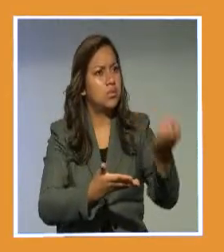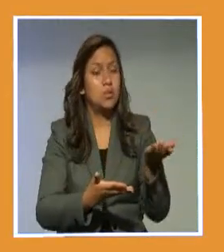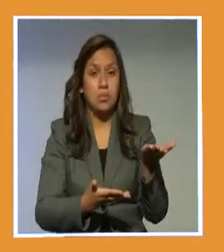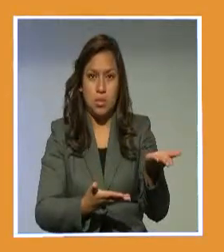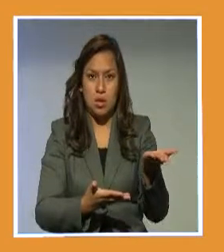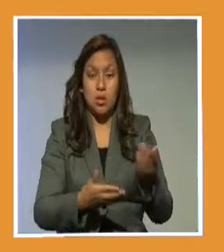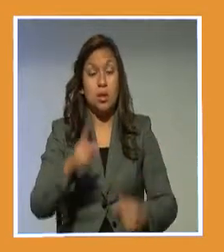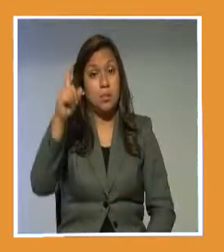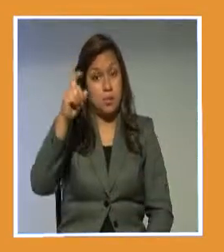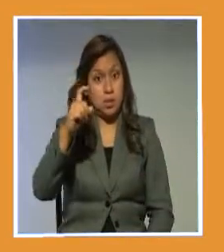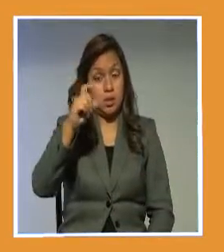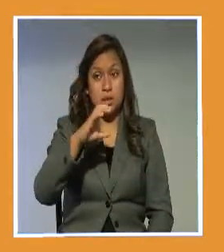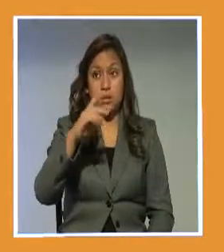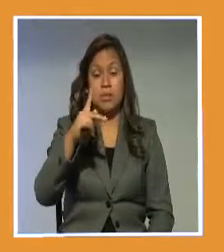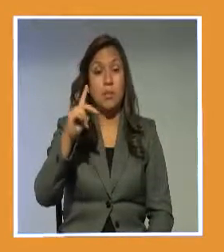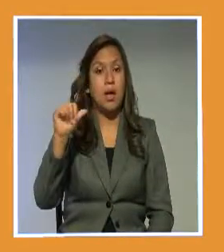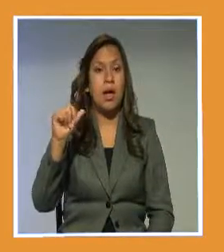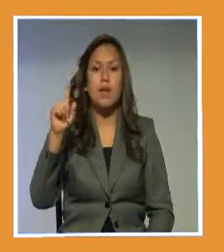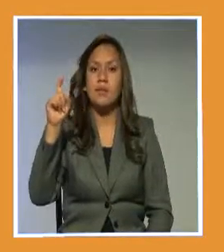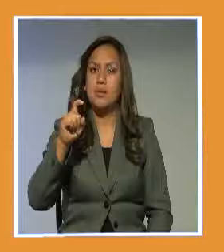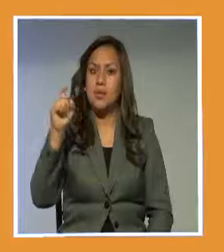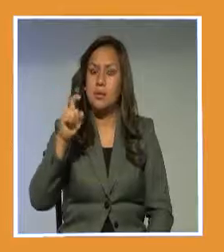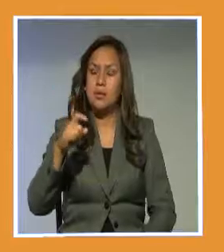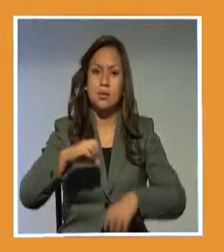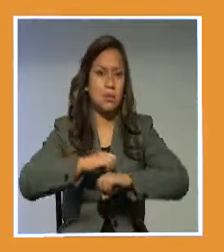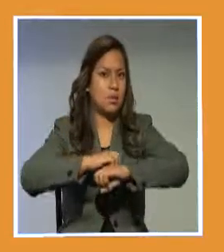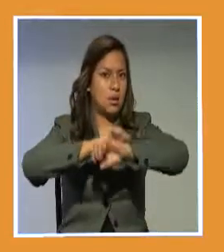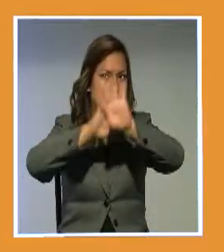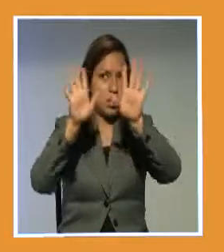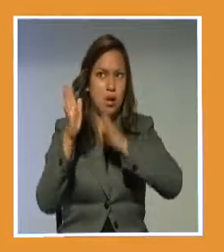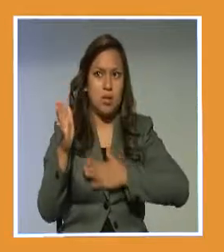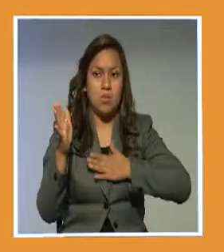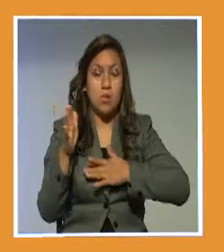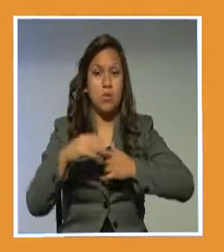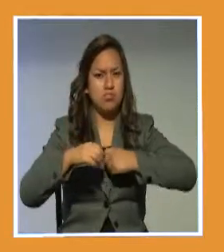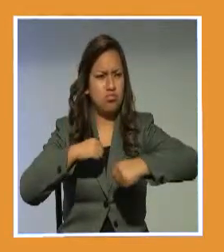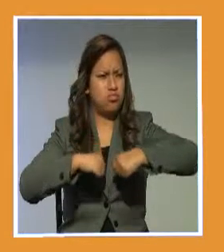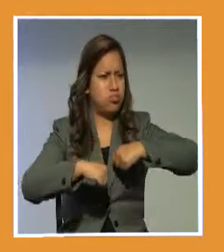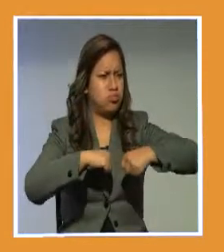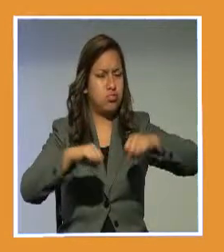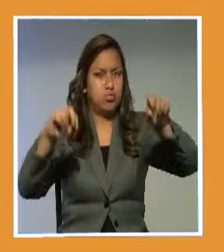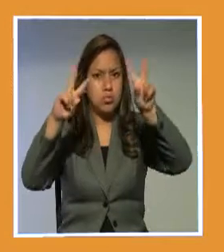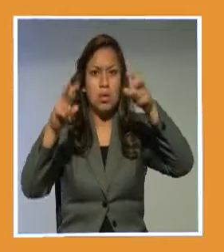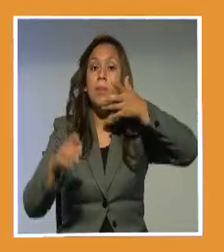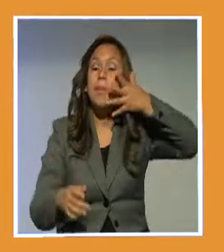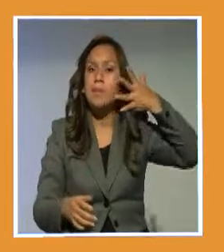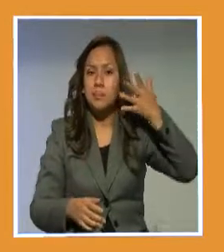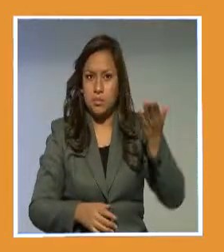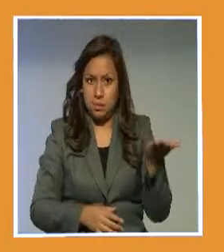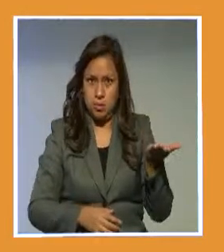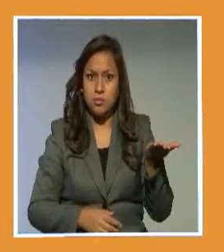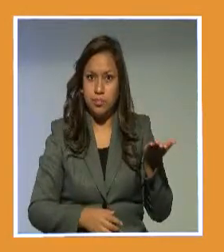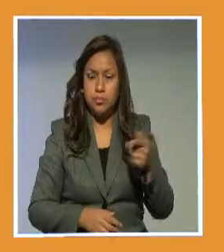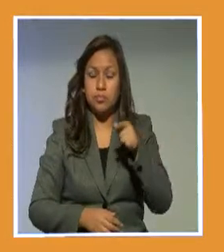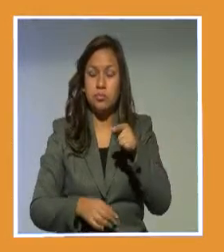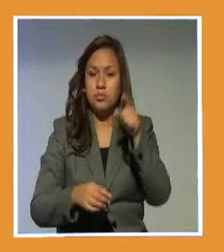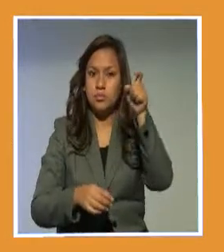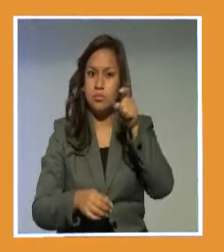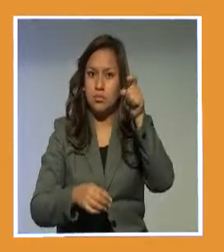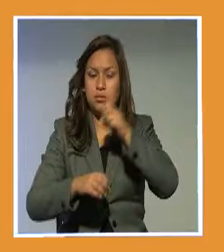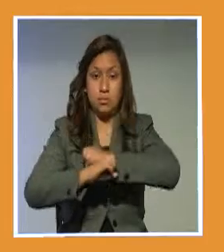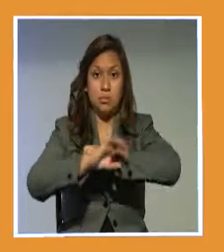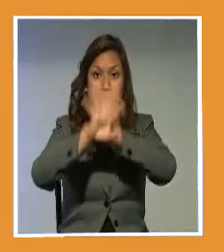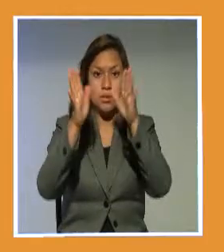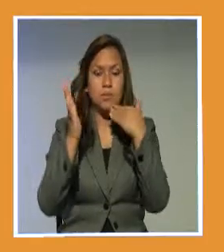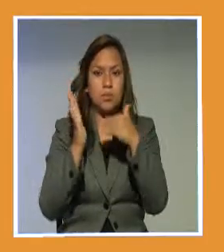necesitamos que la CTA marque con claridad cuáles van a ser justamente el tratamiento para la región amazónica. En ese sentido, también aclarar que